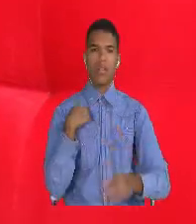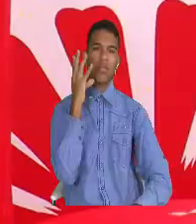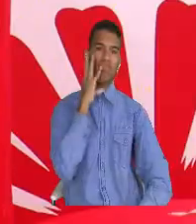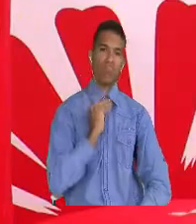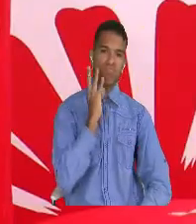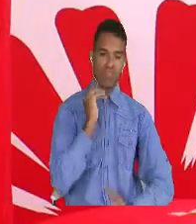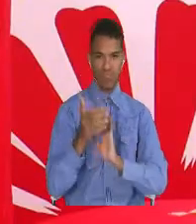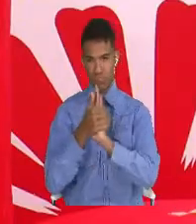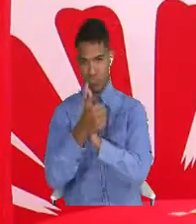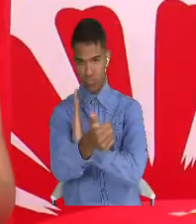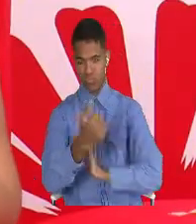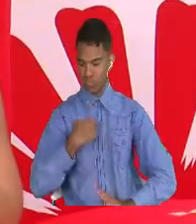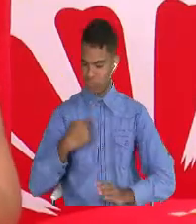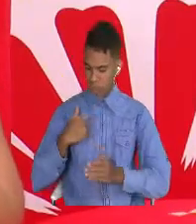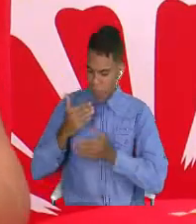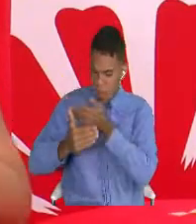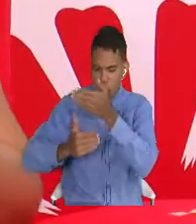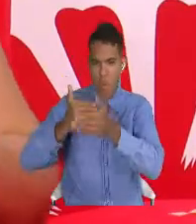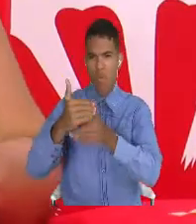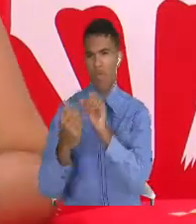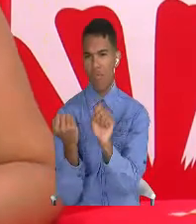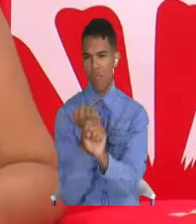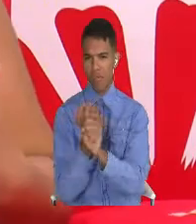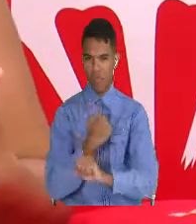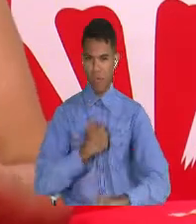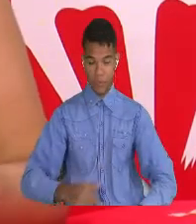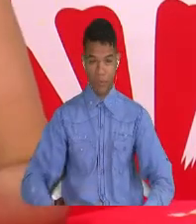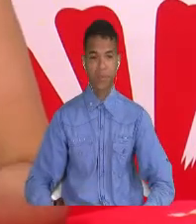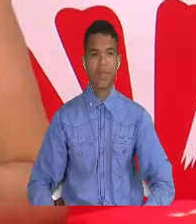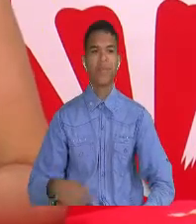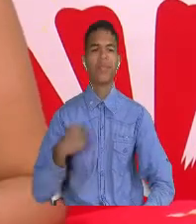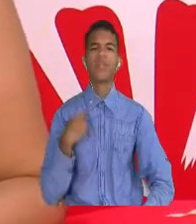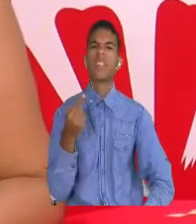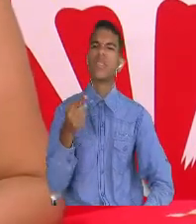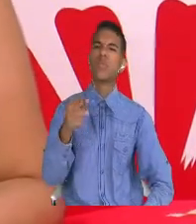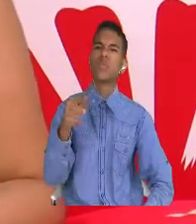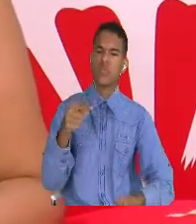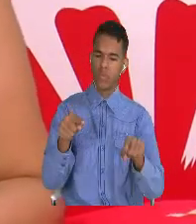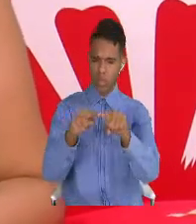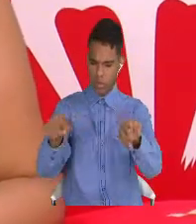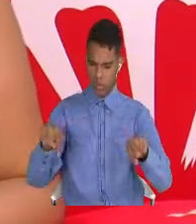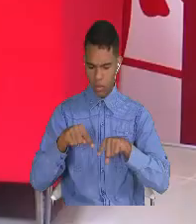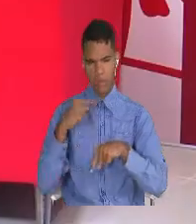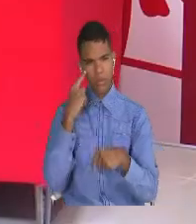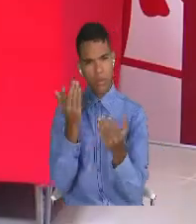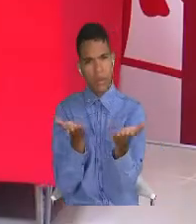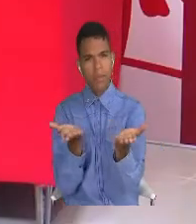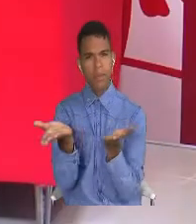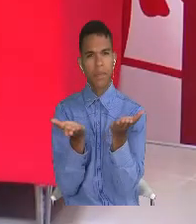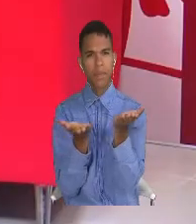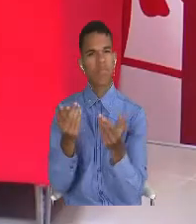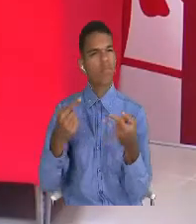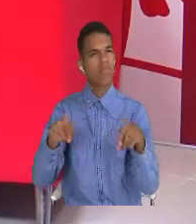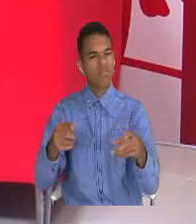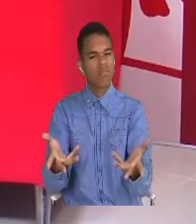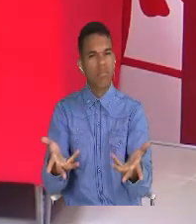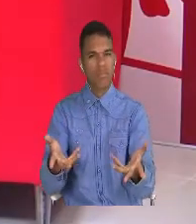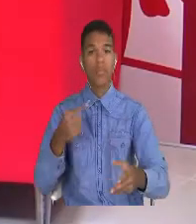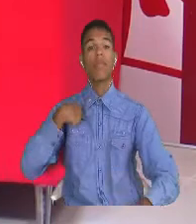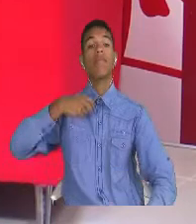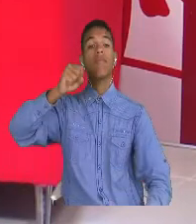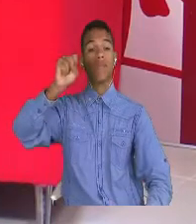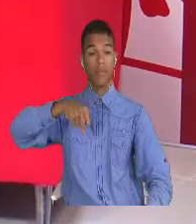con mi empresa, Jennifer. Bueno, hablemos precisamente de New Body, ¿qué servicios le ofrece a la comunidad de Barranca Bermeja? Bueno, New Body tenemos el